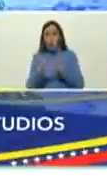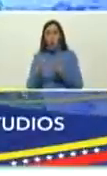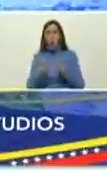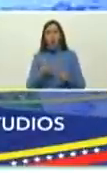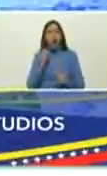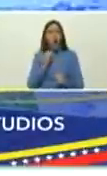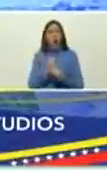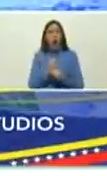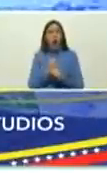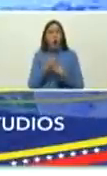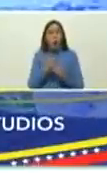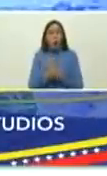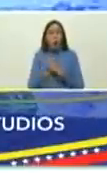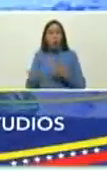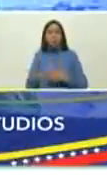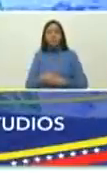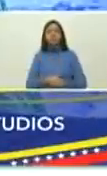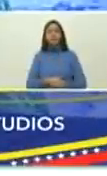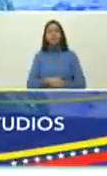de